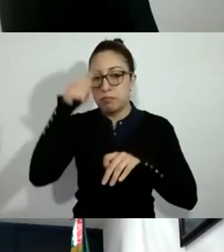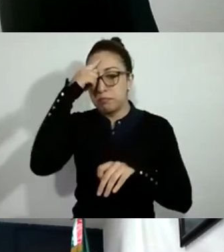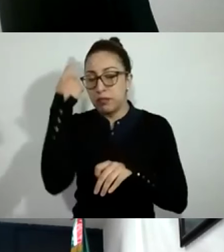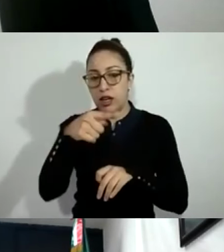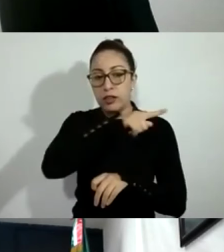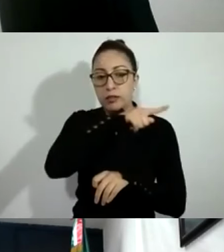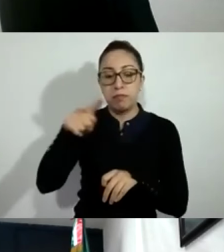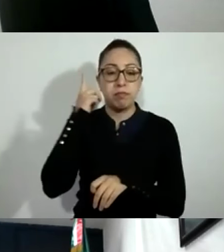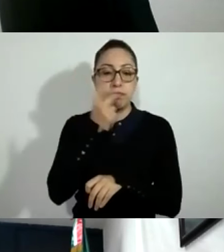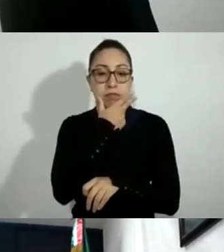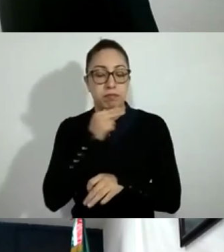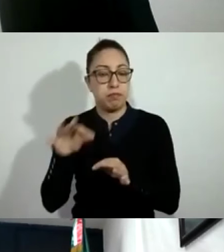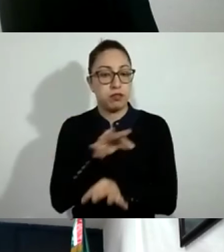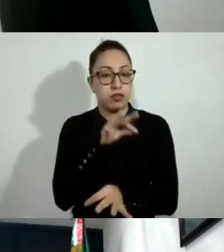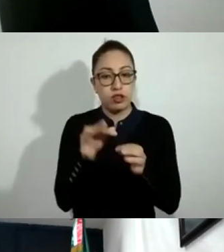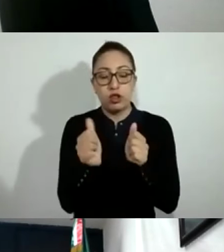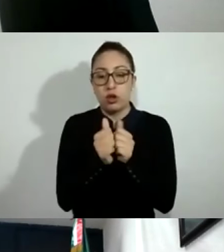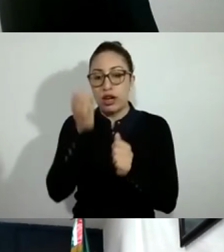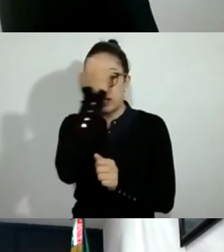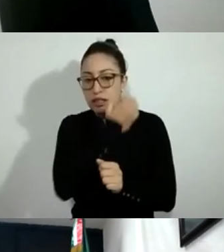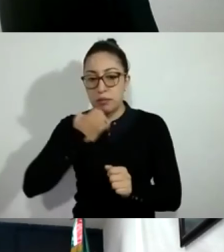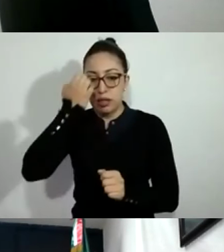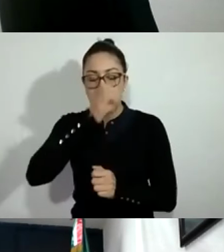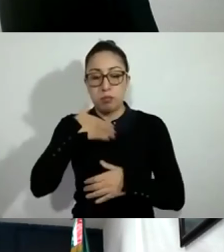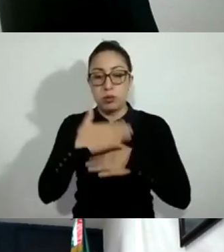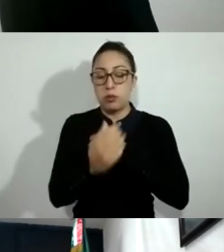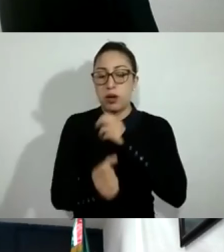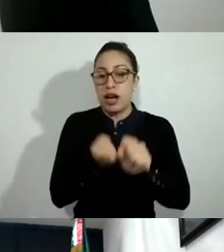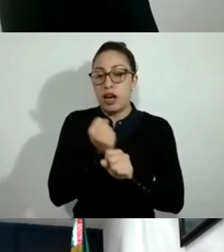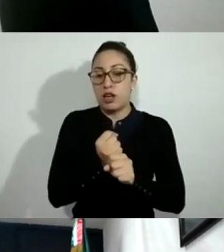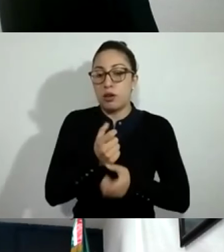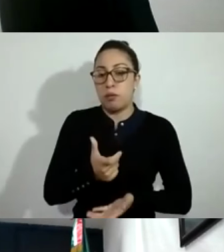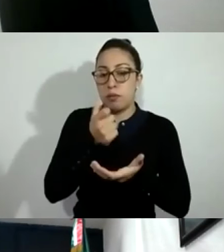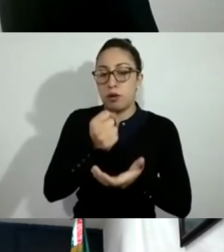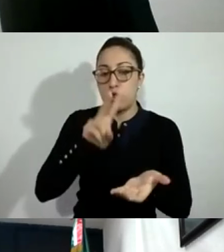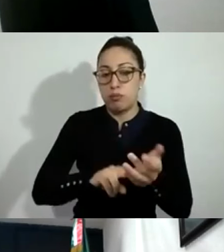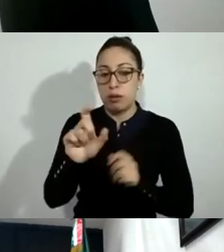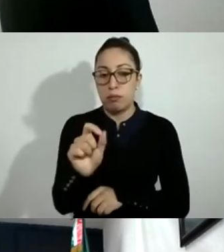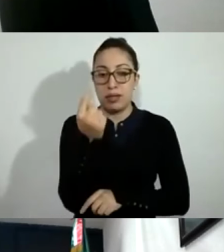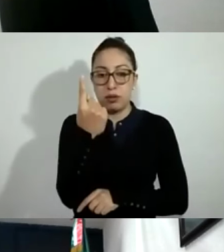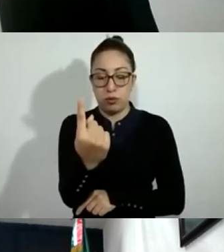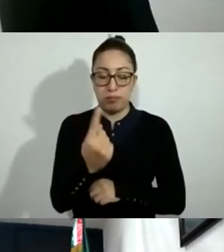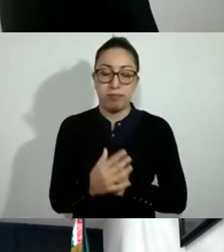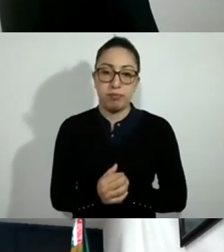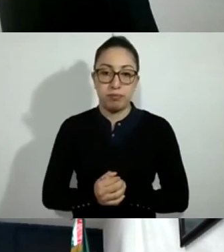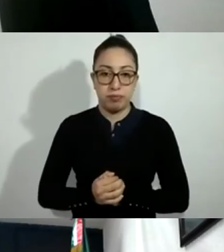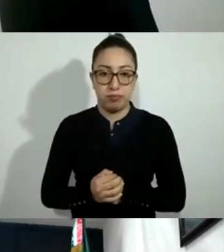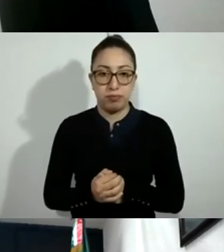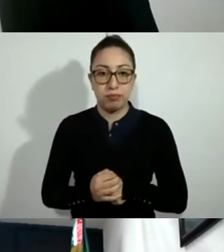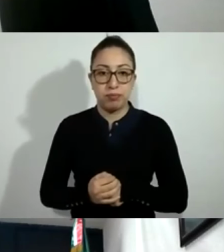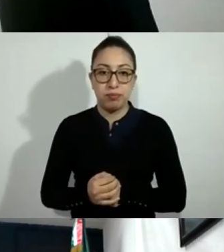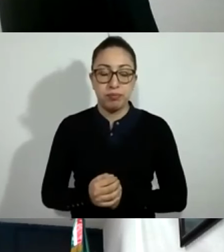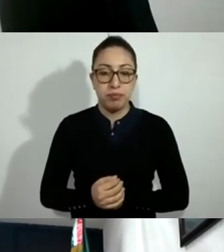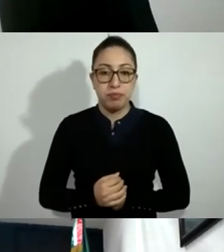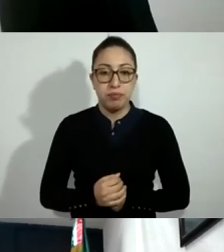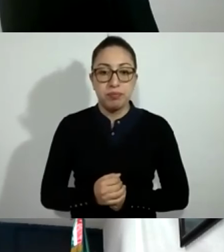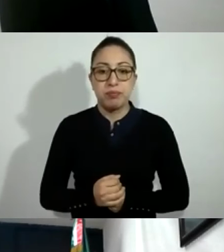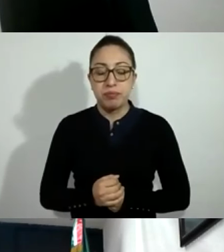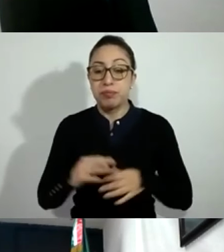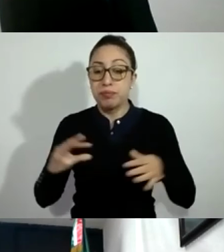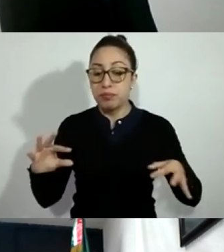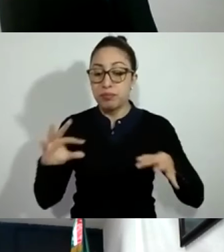dar continuidad con el análisis del paquete económico de la Ciudad de México para el ejercicio fiscal 2021, estas